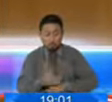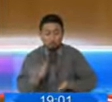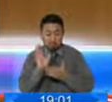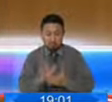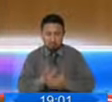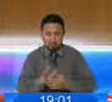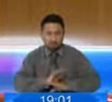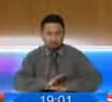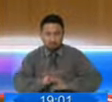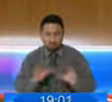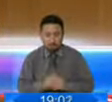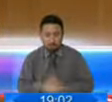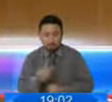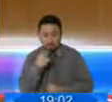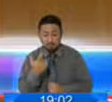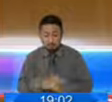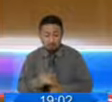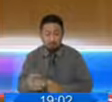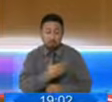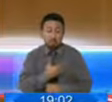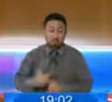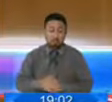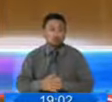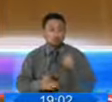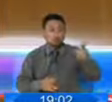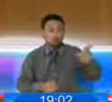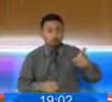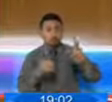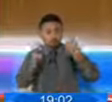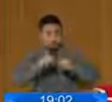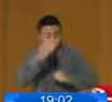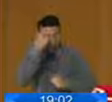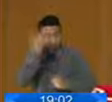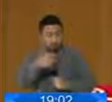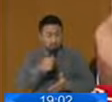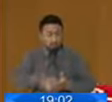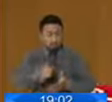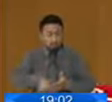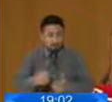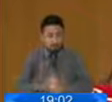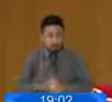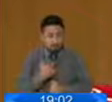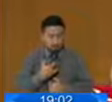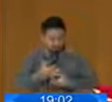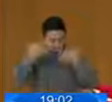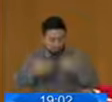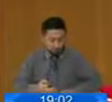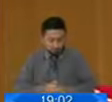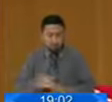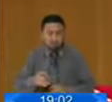más. Nosotros le dijimos, señor presidente, usted sí conocía de los contratos. Y lo sigo manteniendo porque el tipo sí conocía.